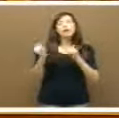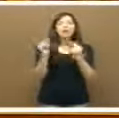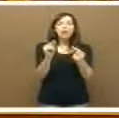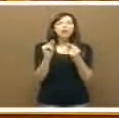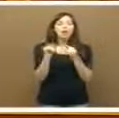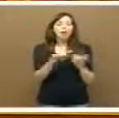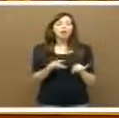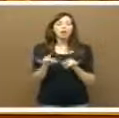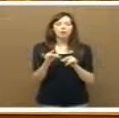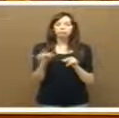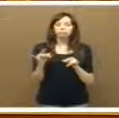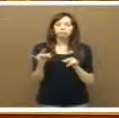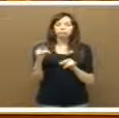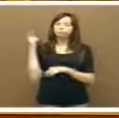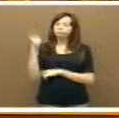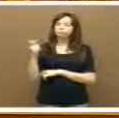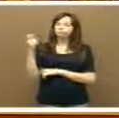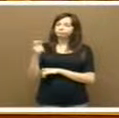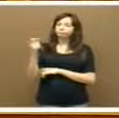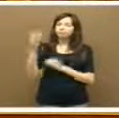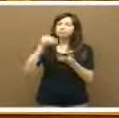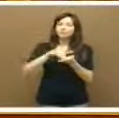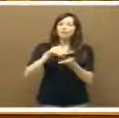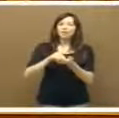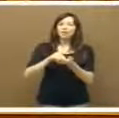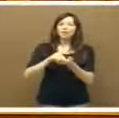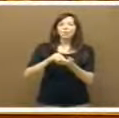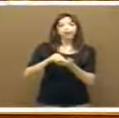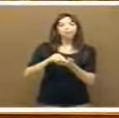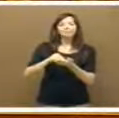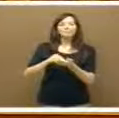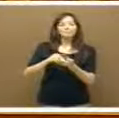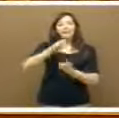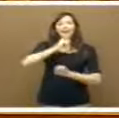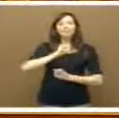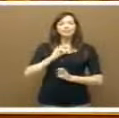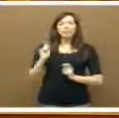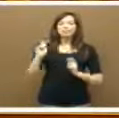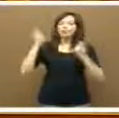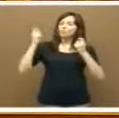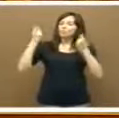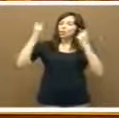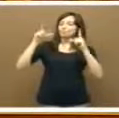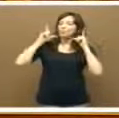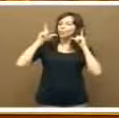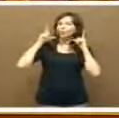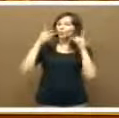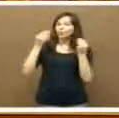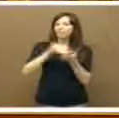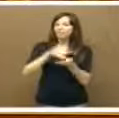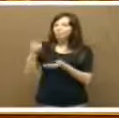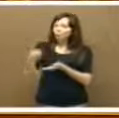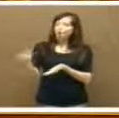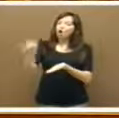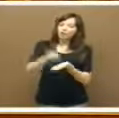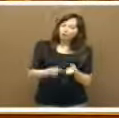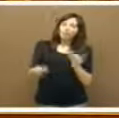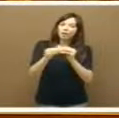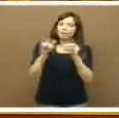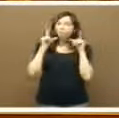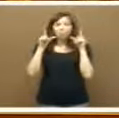en varias ocasiones nos recordó en qué habían sido campeones. Y usted vuelve a insistir en ello, a reincidir en ello, y nos